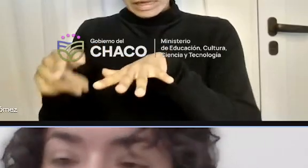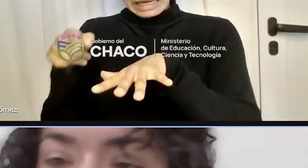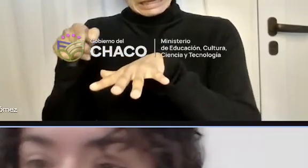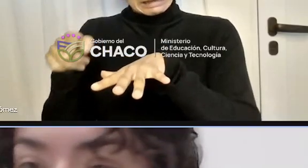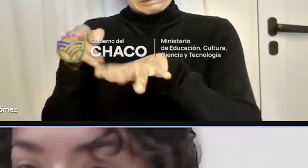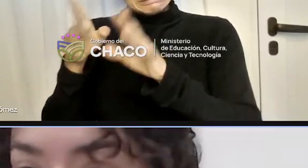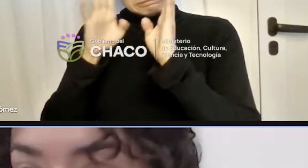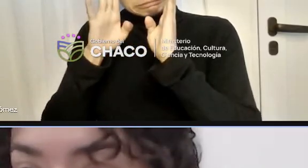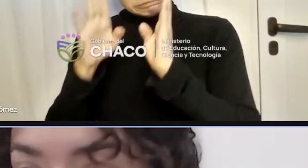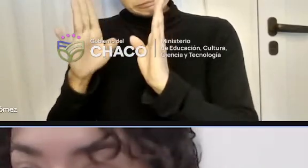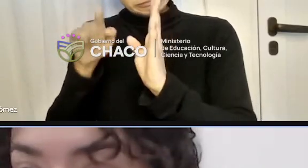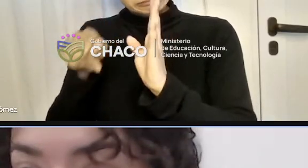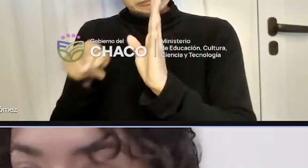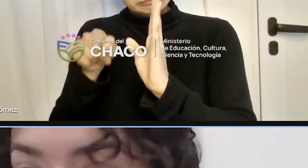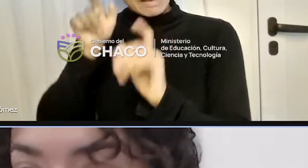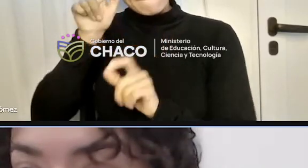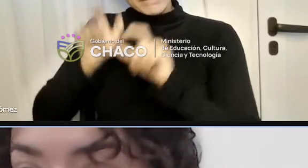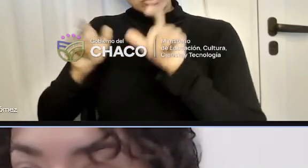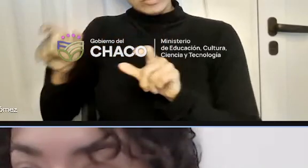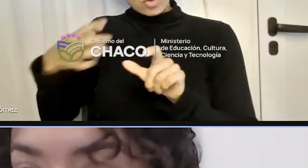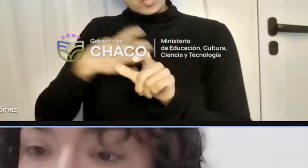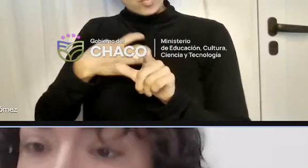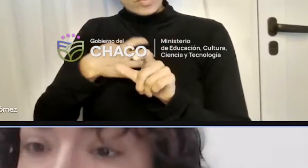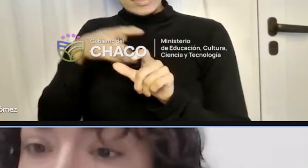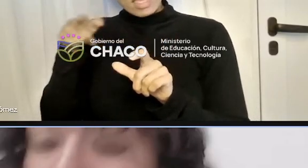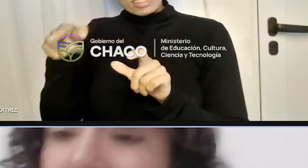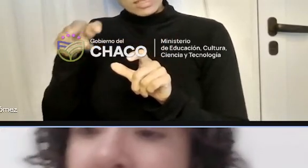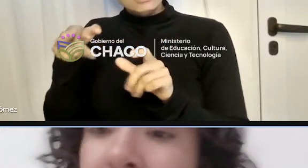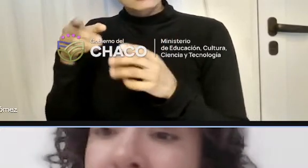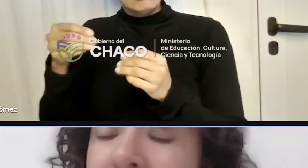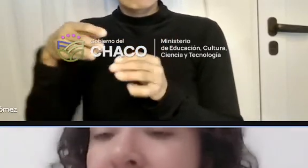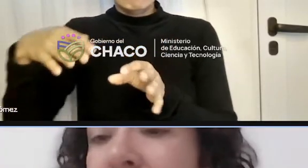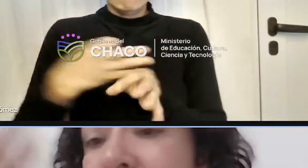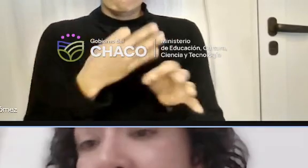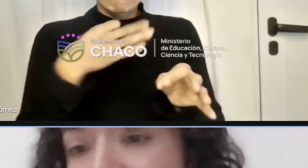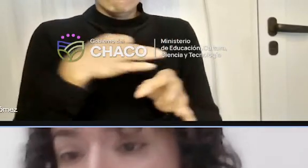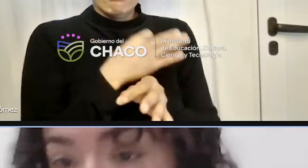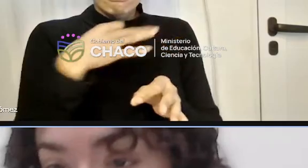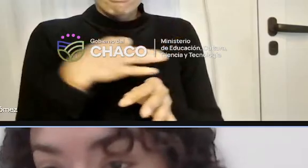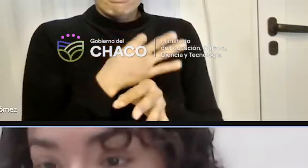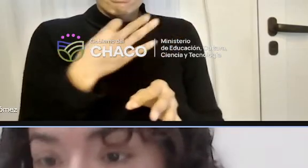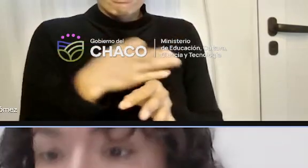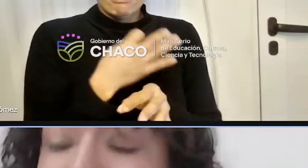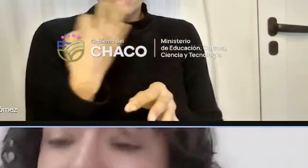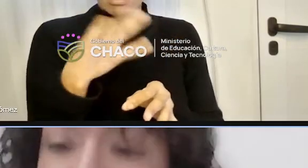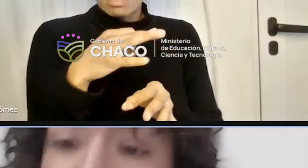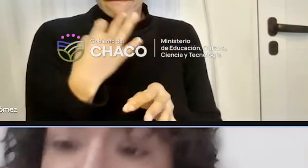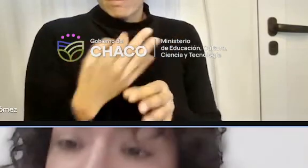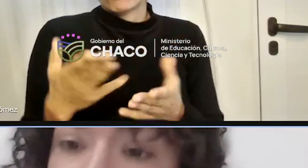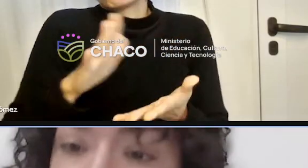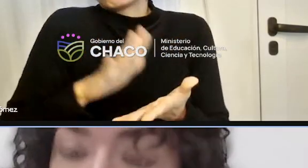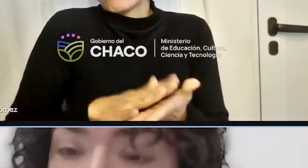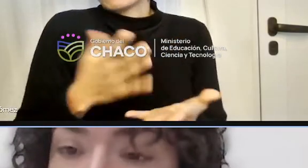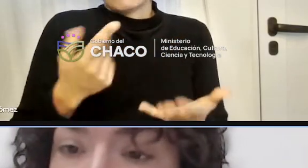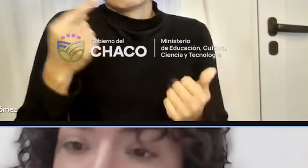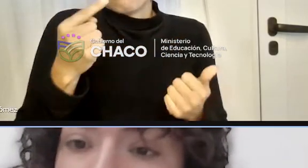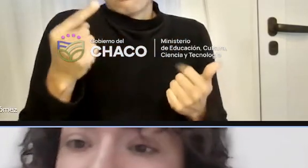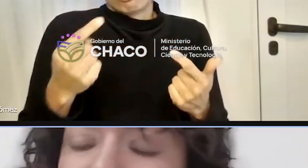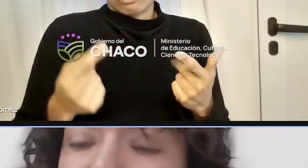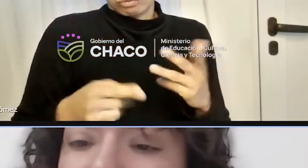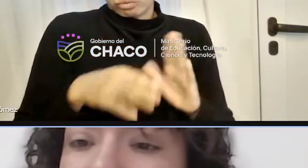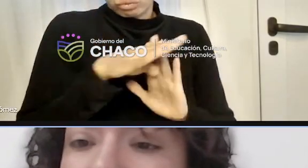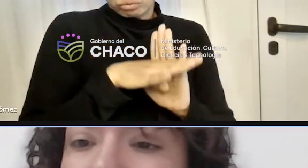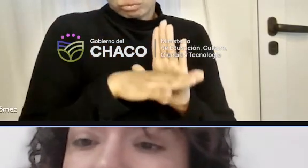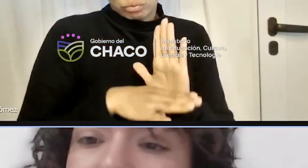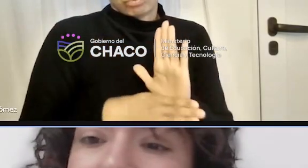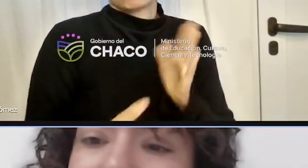nuestros estudiantes. Esto que decía una profe, de datos específicos que tienen que saber